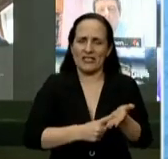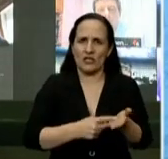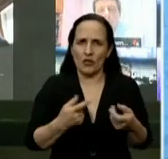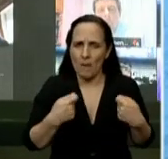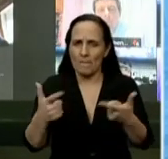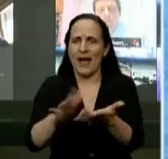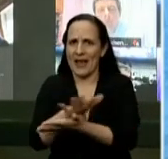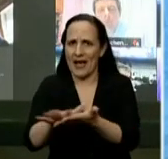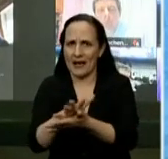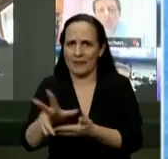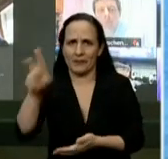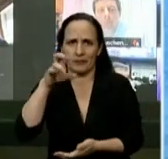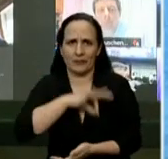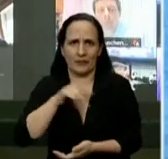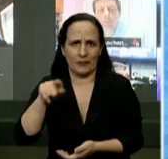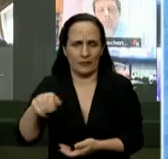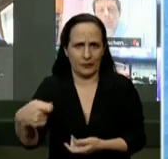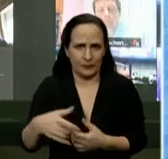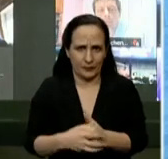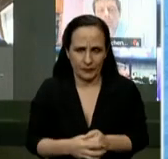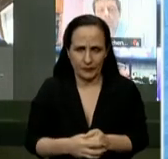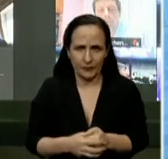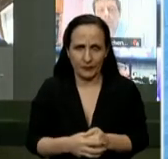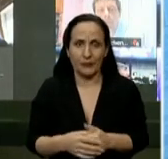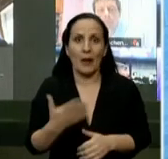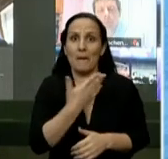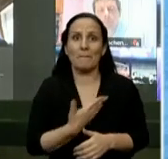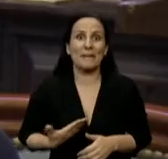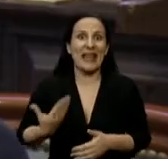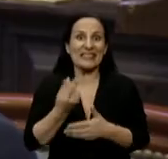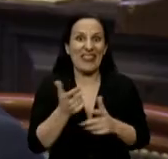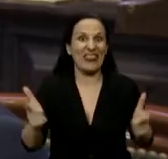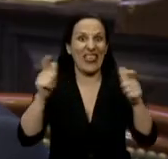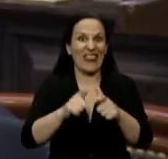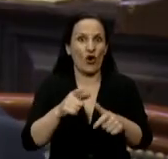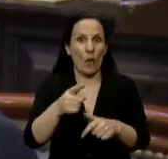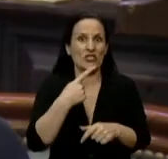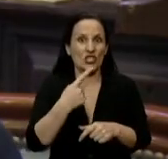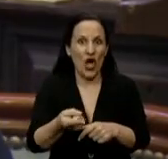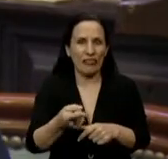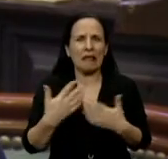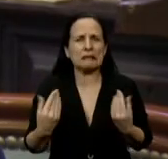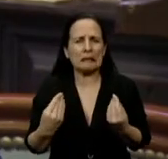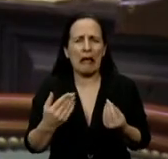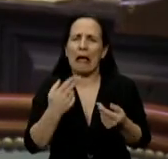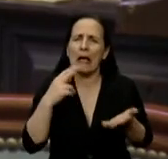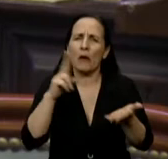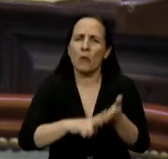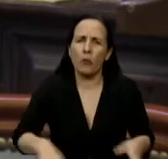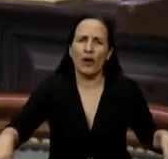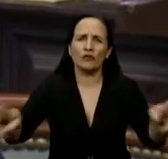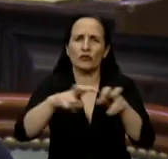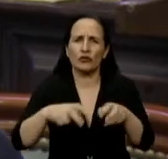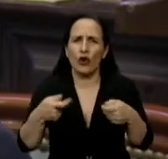haberes. Dijo el presidente de la comisión que no eran hinchas del déficit, pero este es el año que tenemos